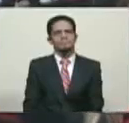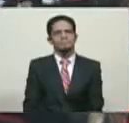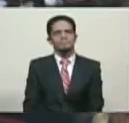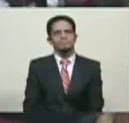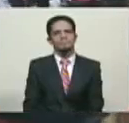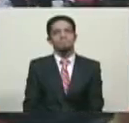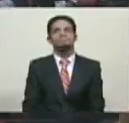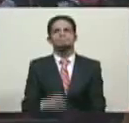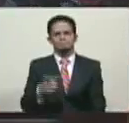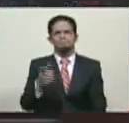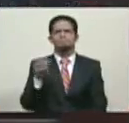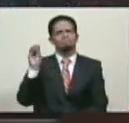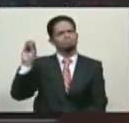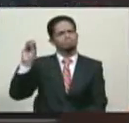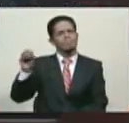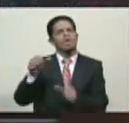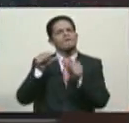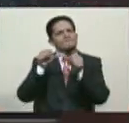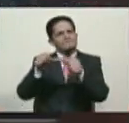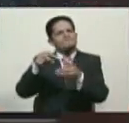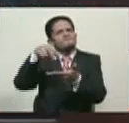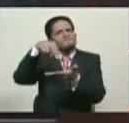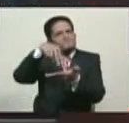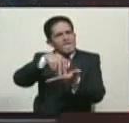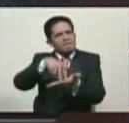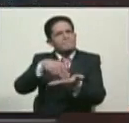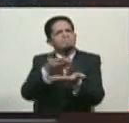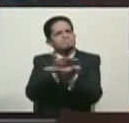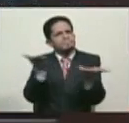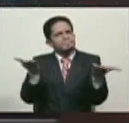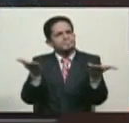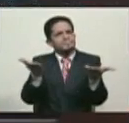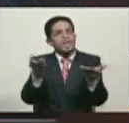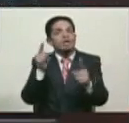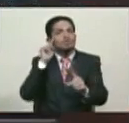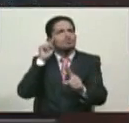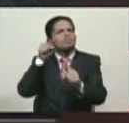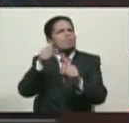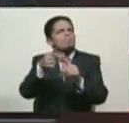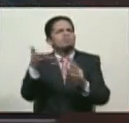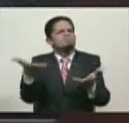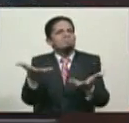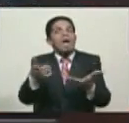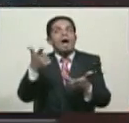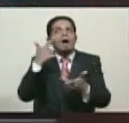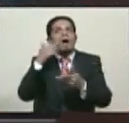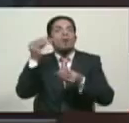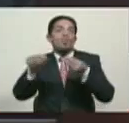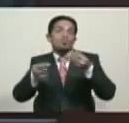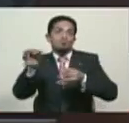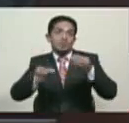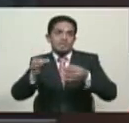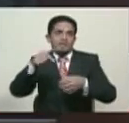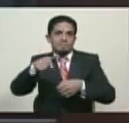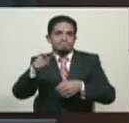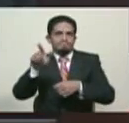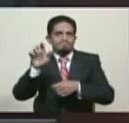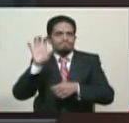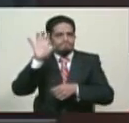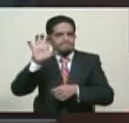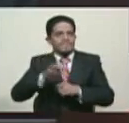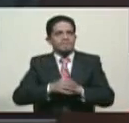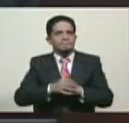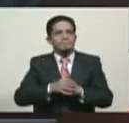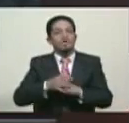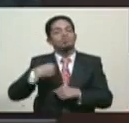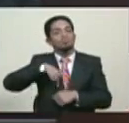Continúen firmes, hombres y mujeres de la ley, en su propósito de hacer justicia por esta patria. No obstante,